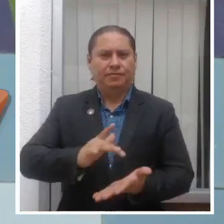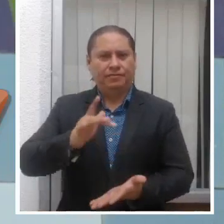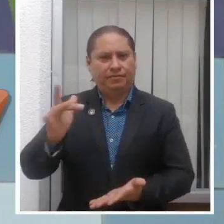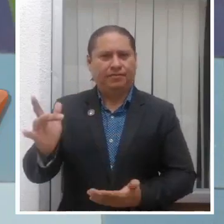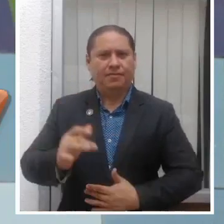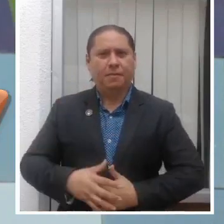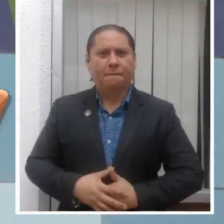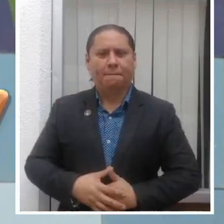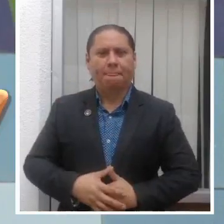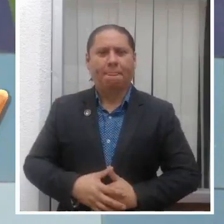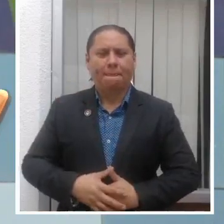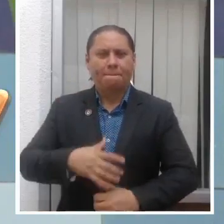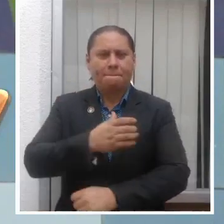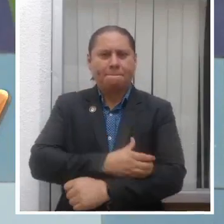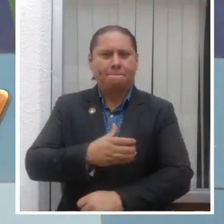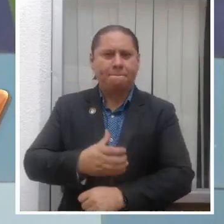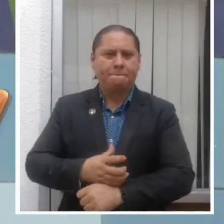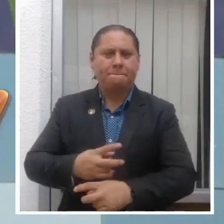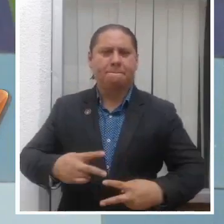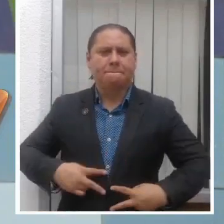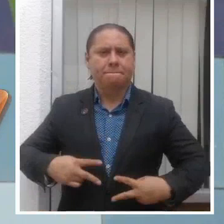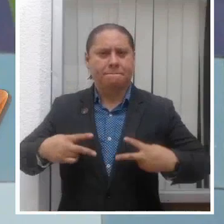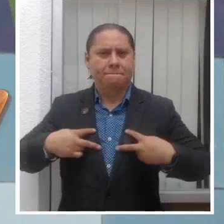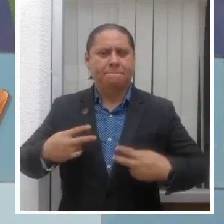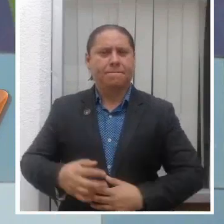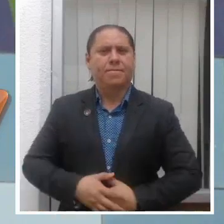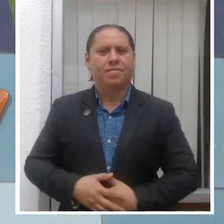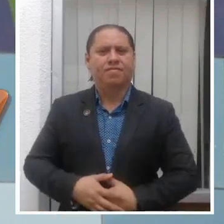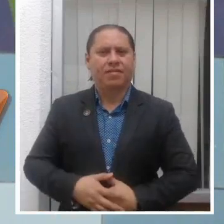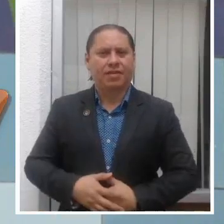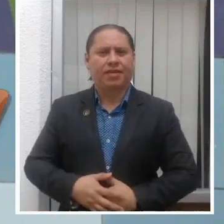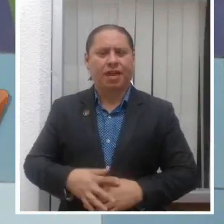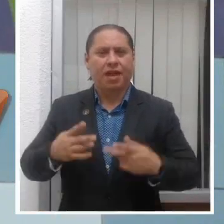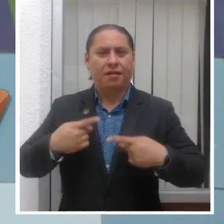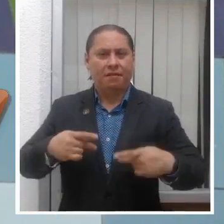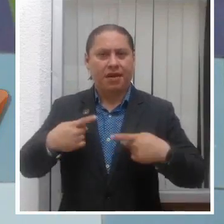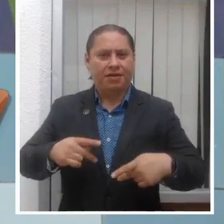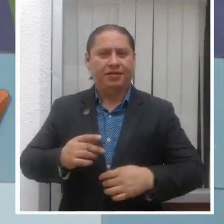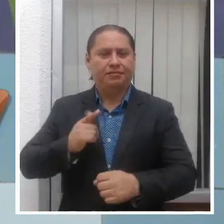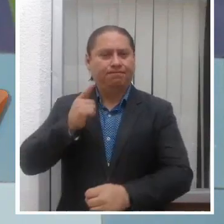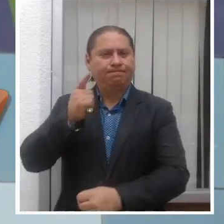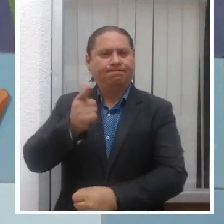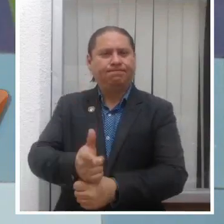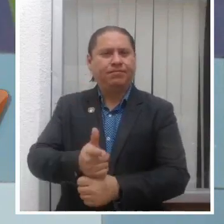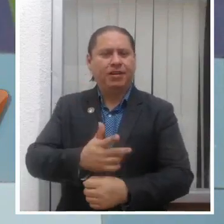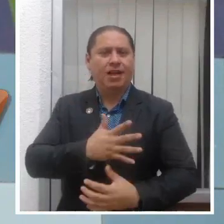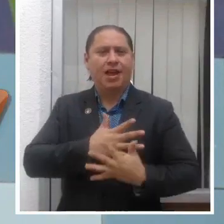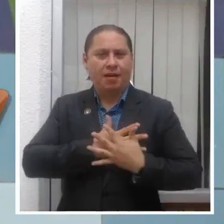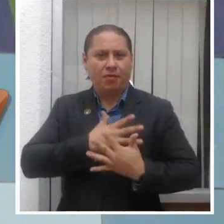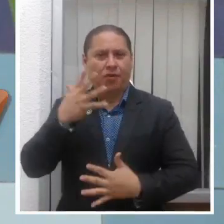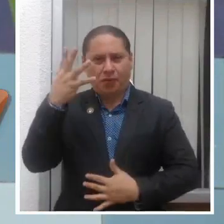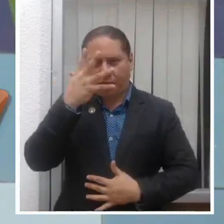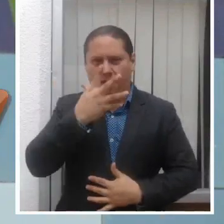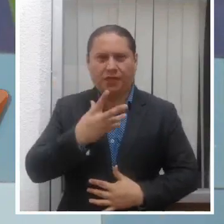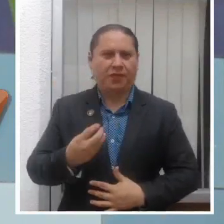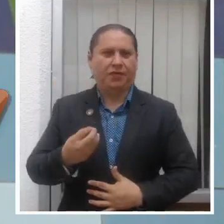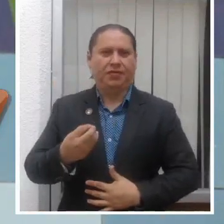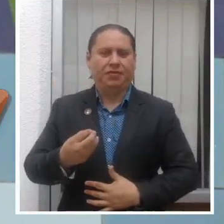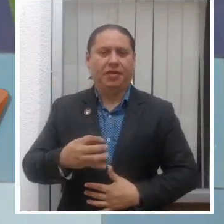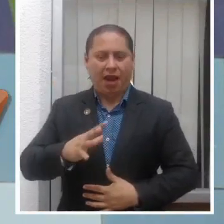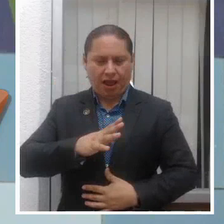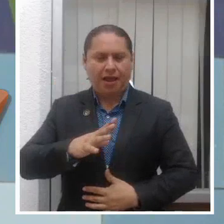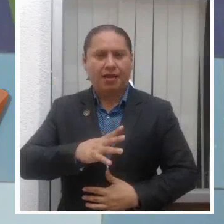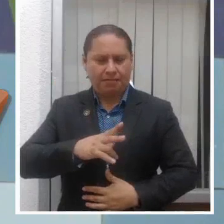Agradezco a mi compañero de vida, la persona con la que descubrí que un amor bonito puede de verdad